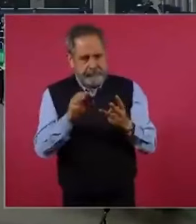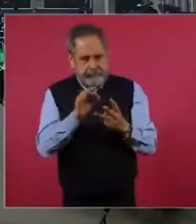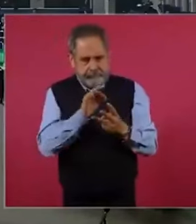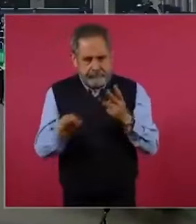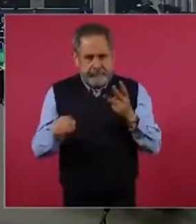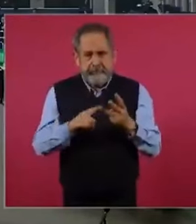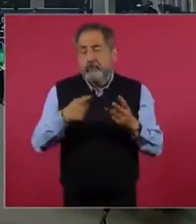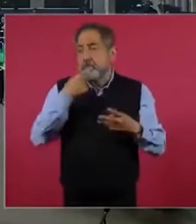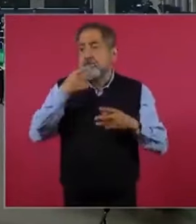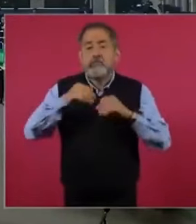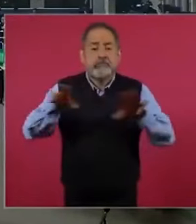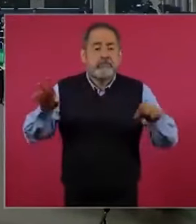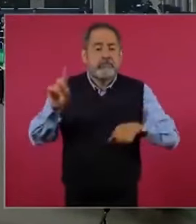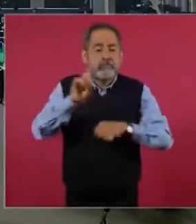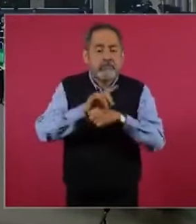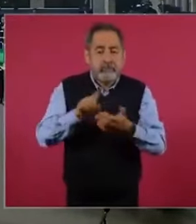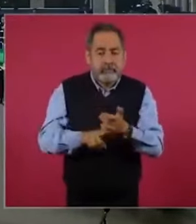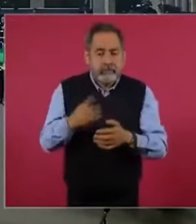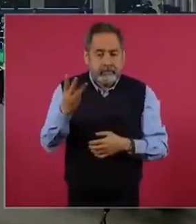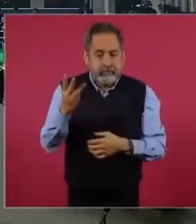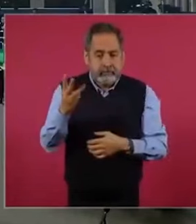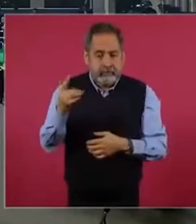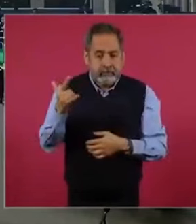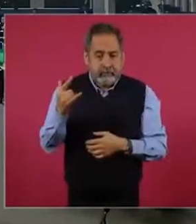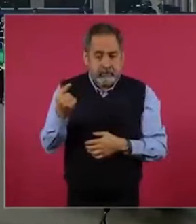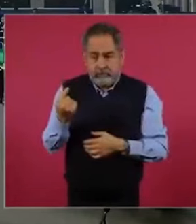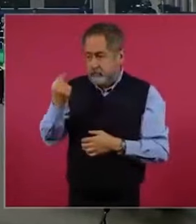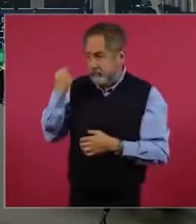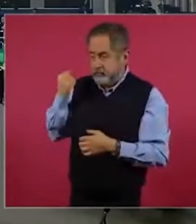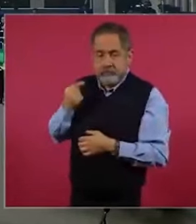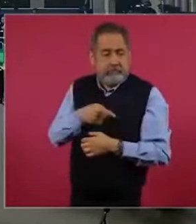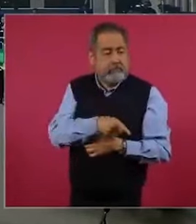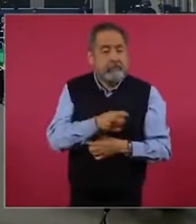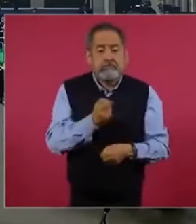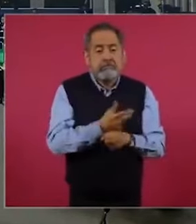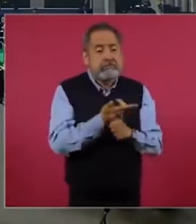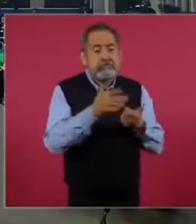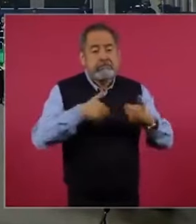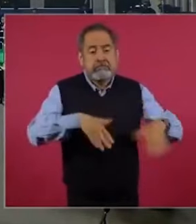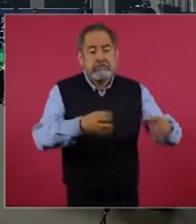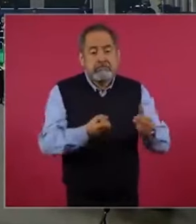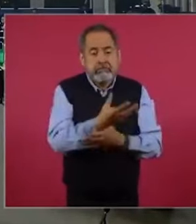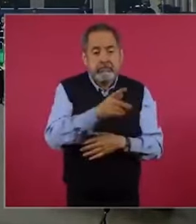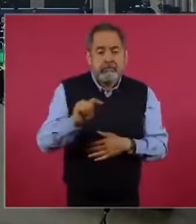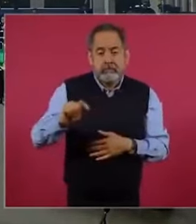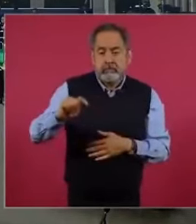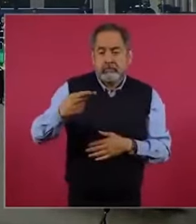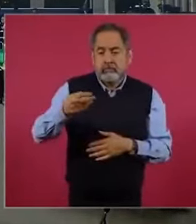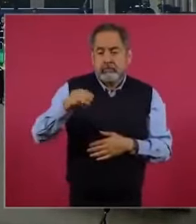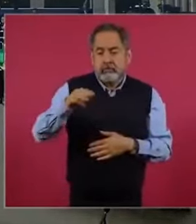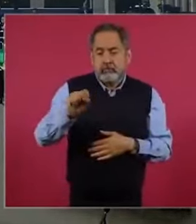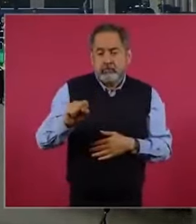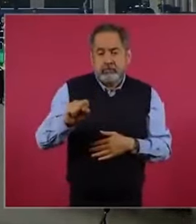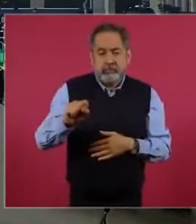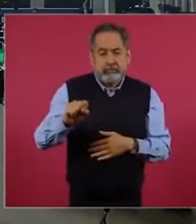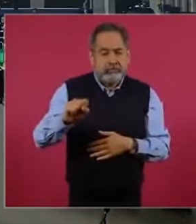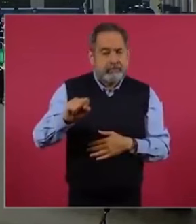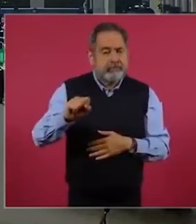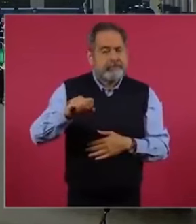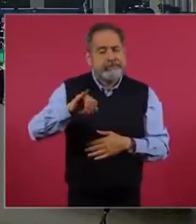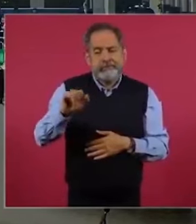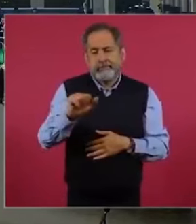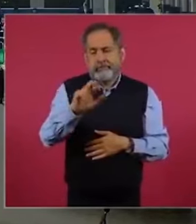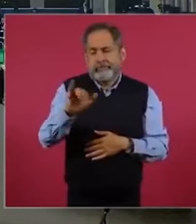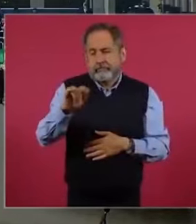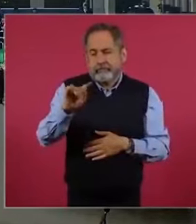Amigas y amigos de 4t México bienvenidos hoy Quiero compartir con ustedes una declaración del